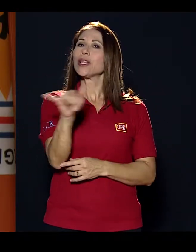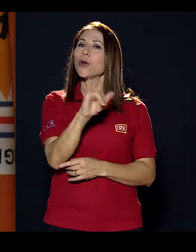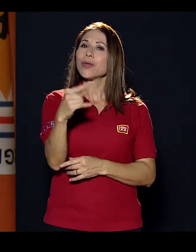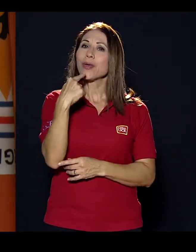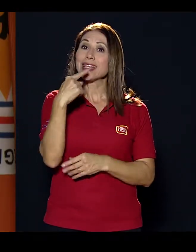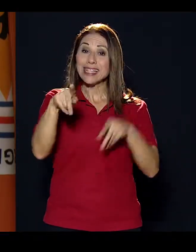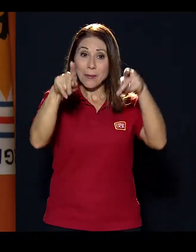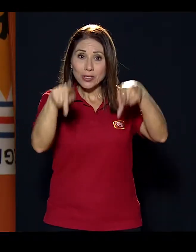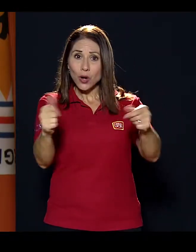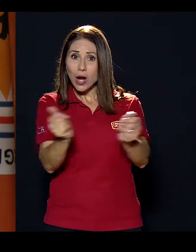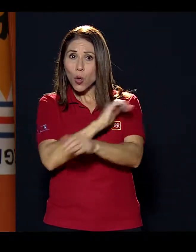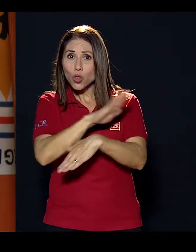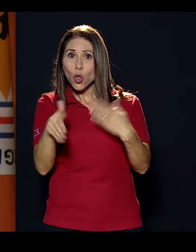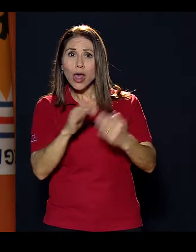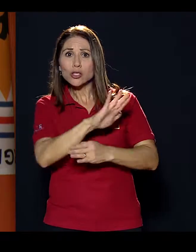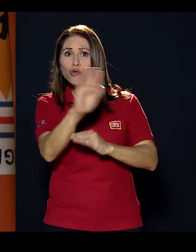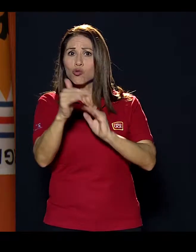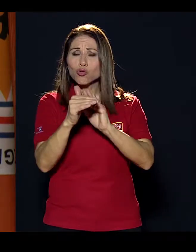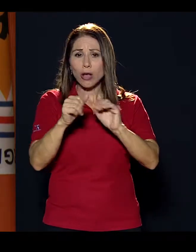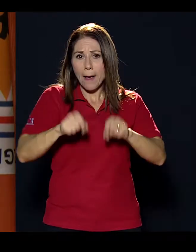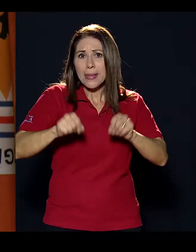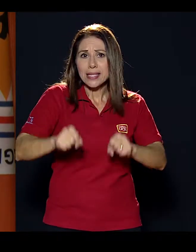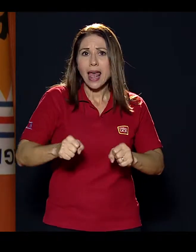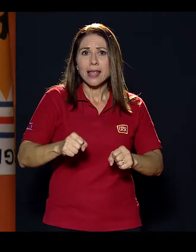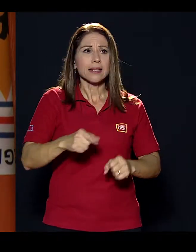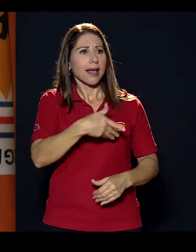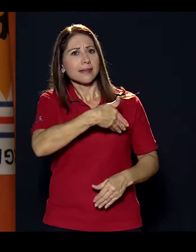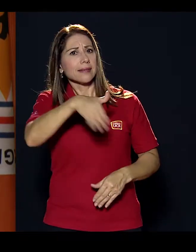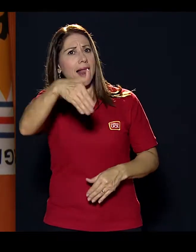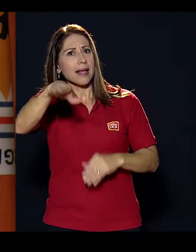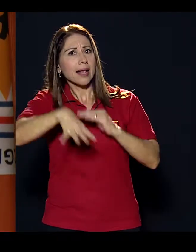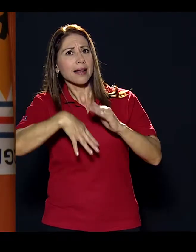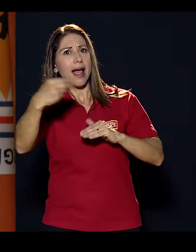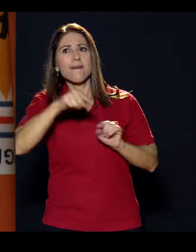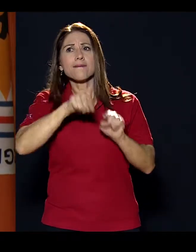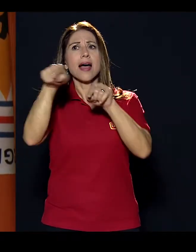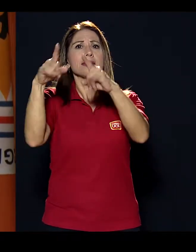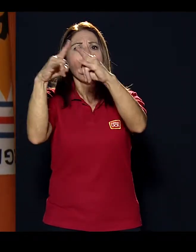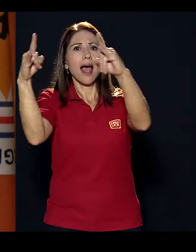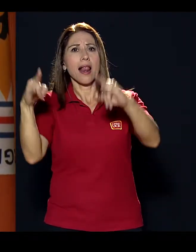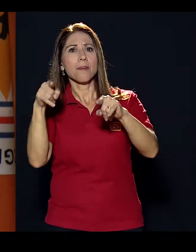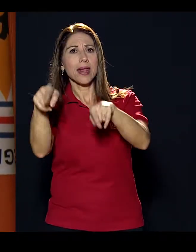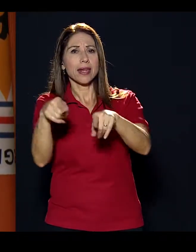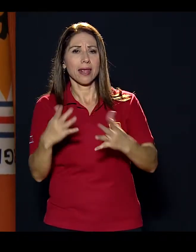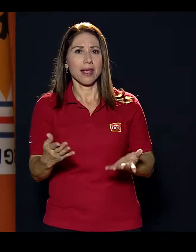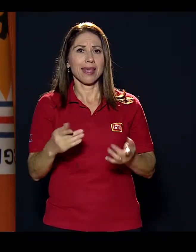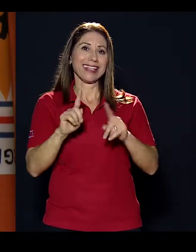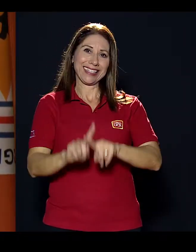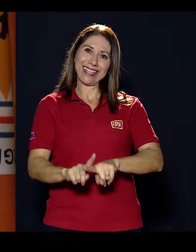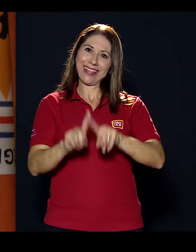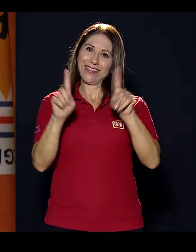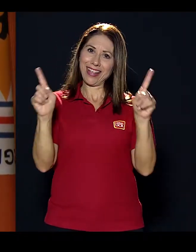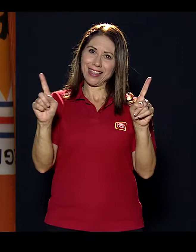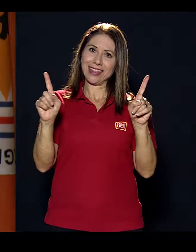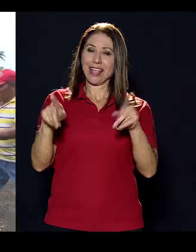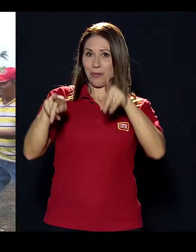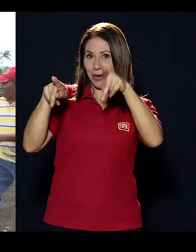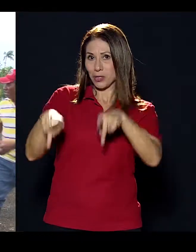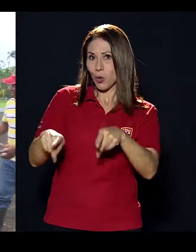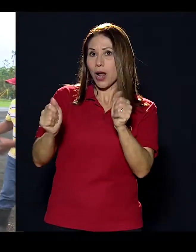sus capacidades salga y váyase al albergue, a tener que trasladar quizás, como dice usted, con su silla de ruedas o con algún equipo